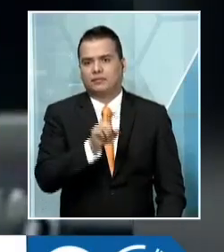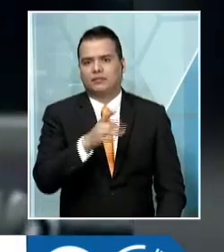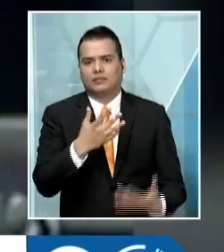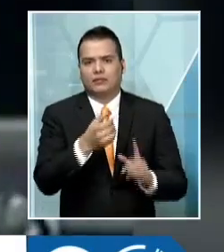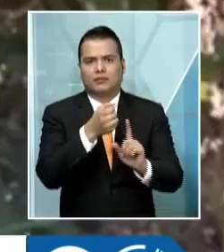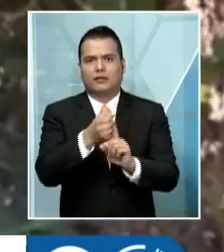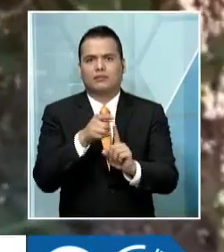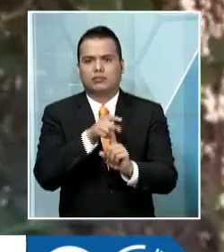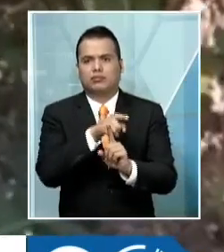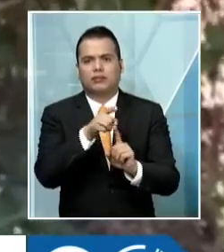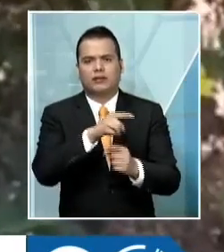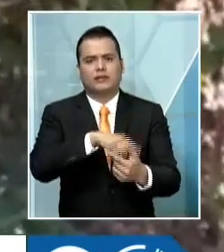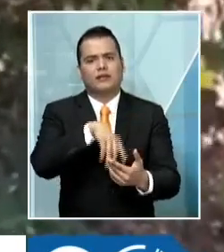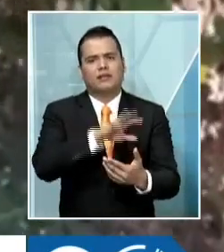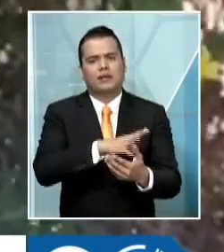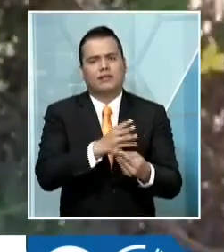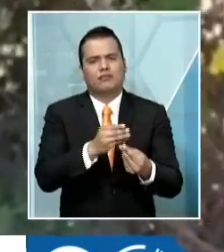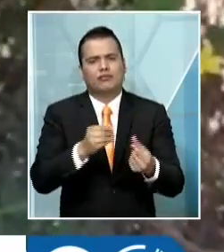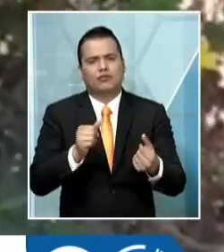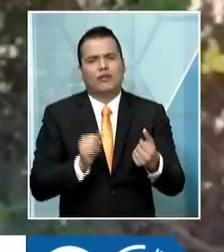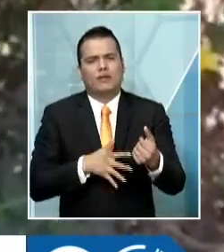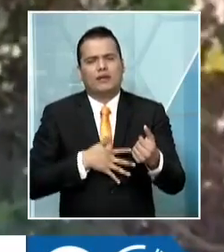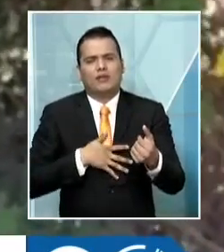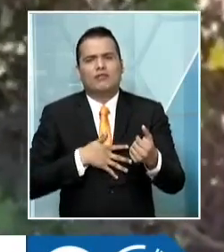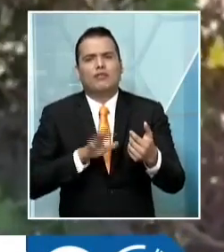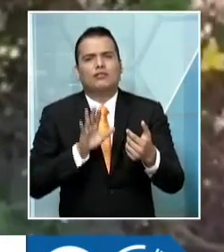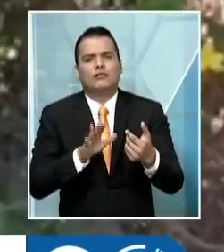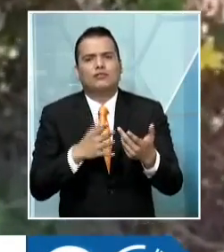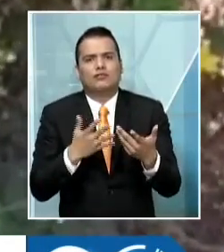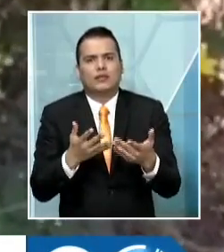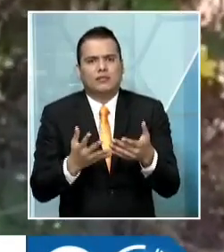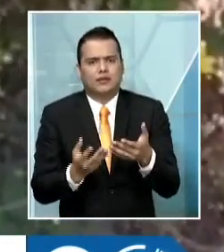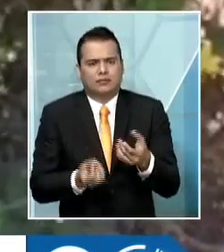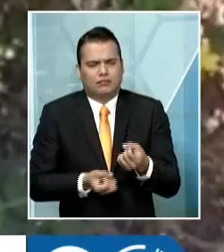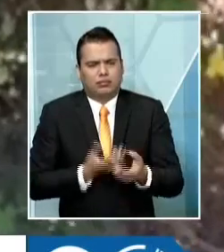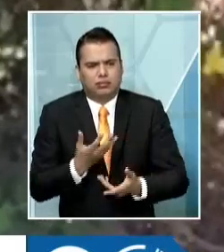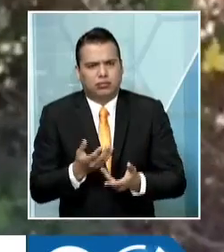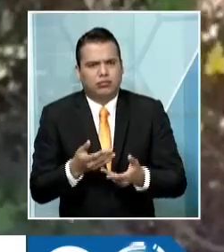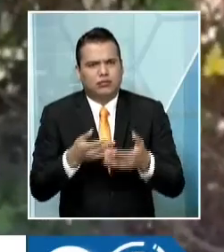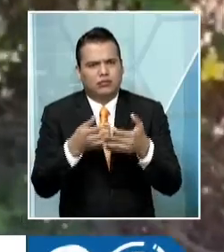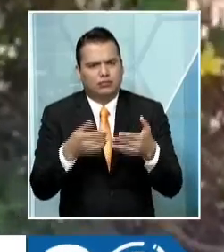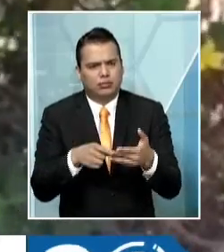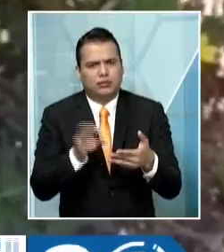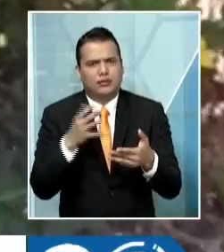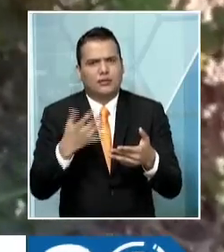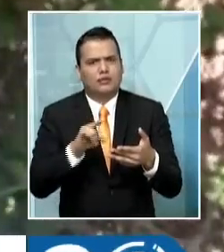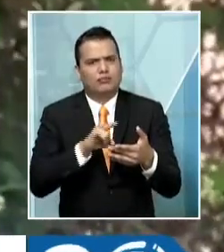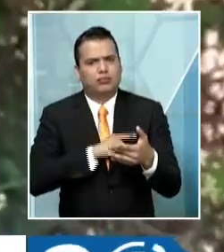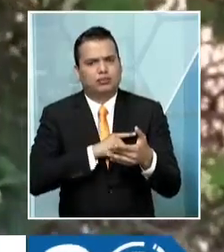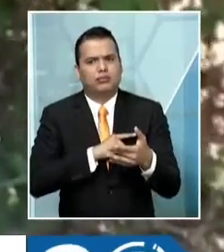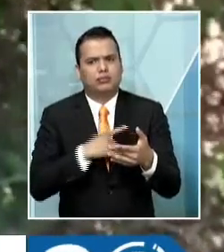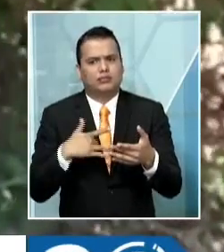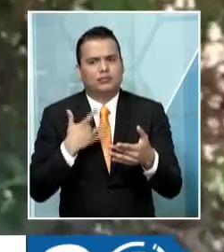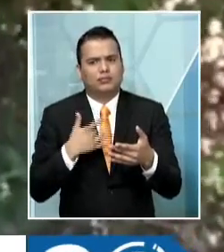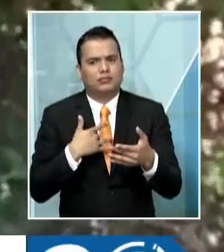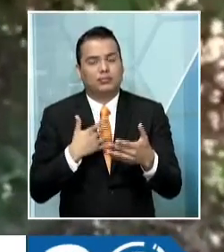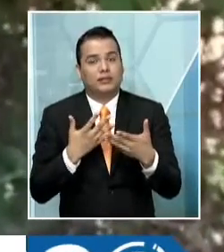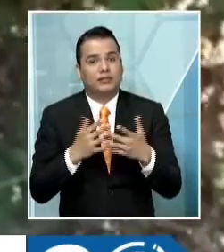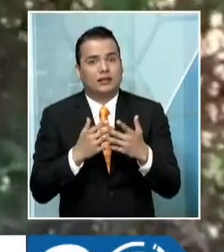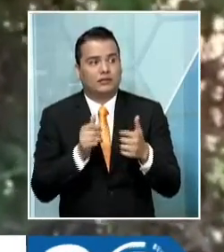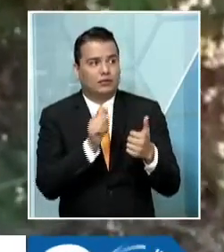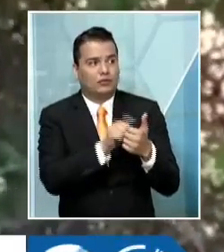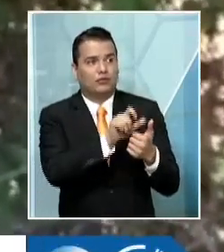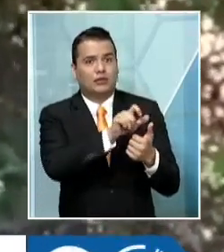salsa romántica un sabor diferente, llenándola de soneos inteligentes y festivos y haciéndose acompañar de